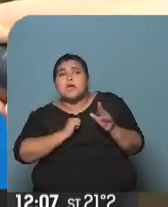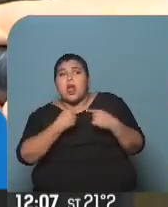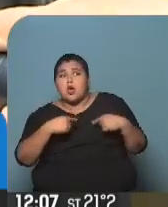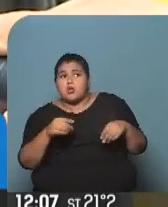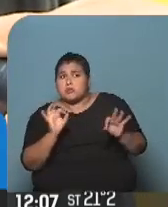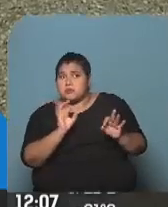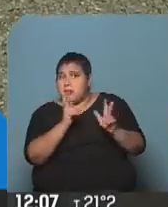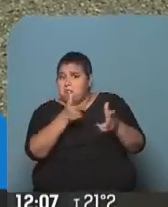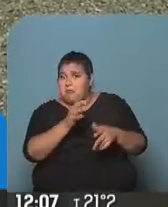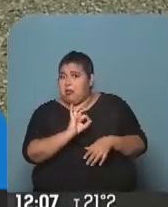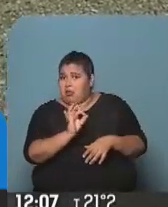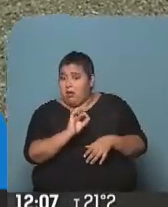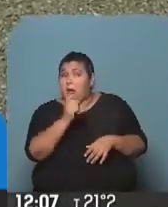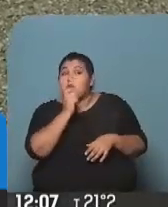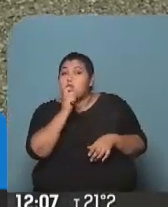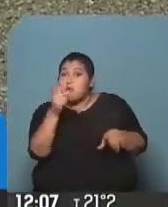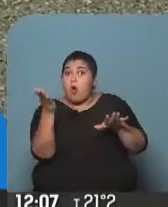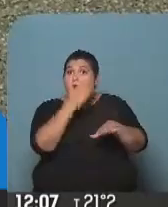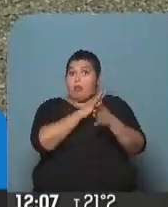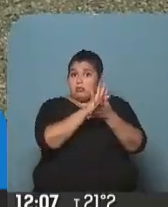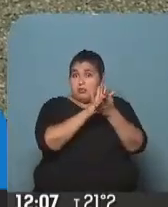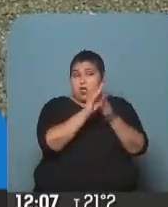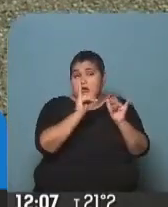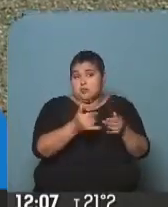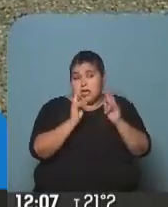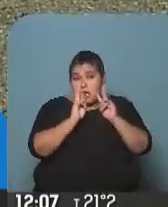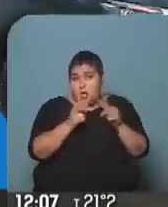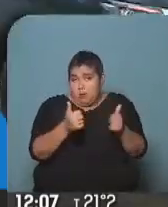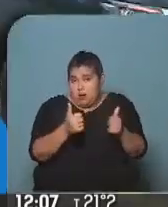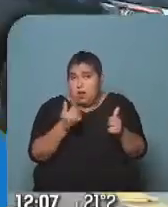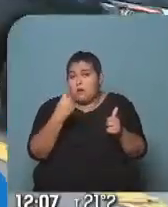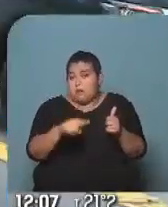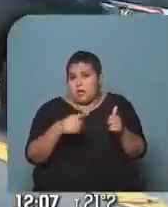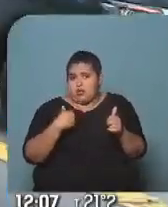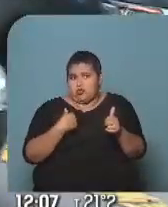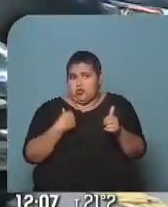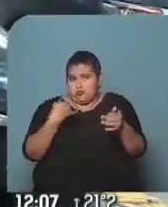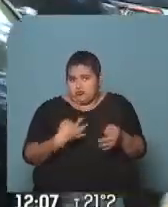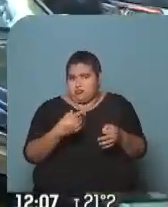Si estaría prefijado, sería cuestión de verlo. Todavía no trabajé con el nuevo sistema.